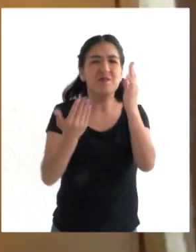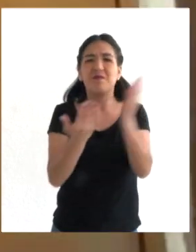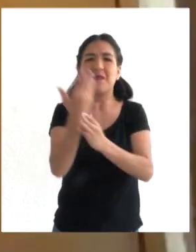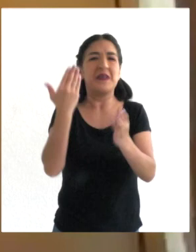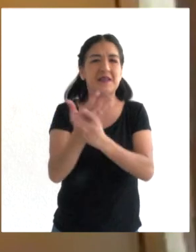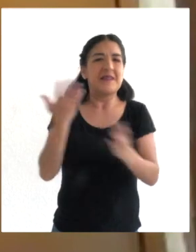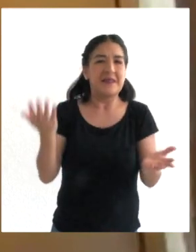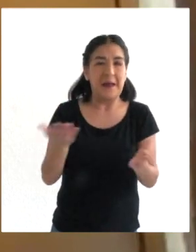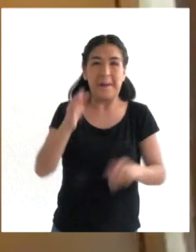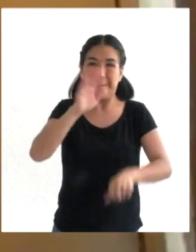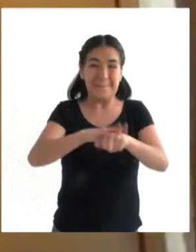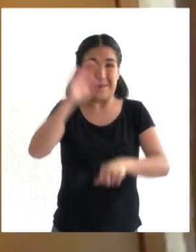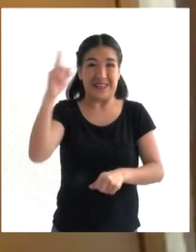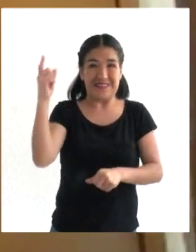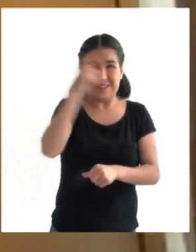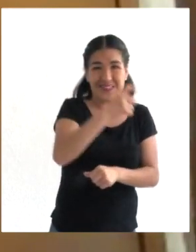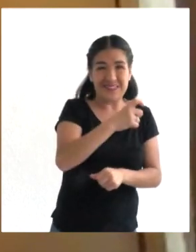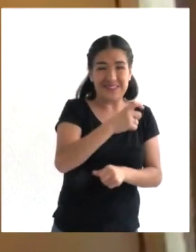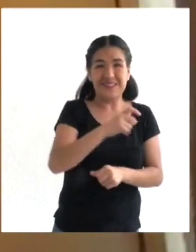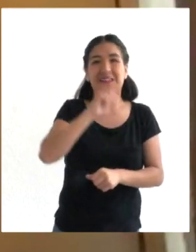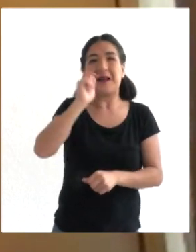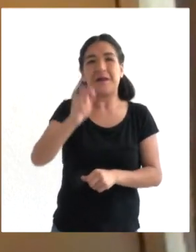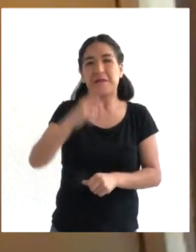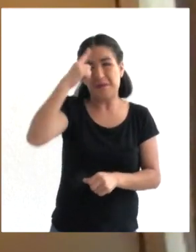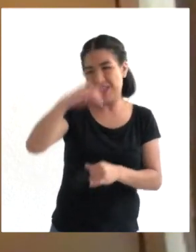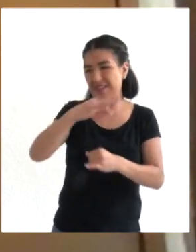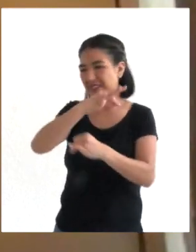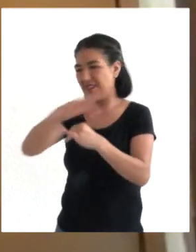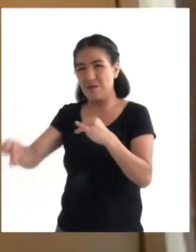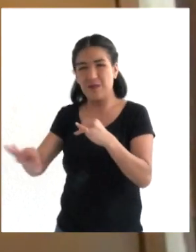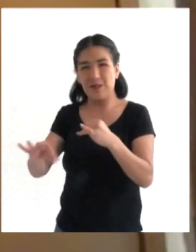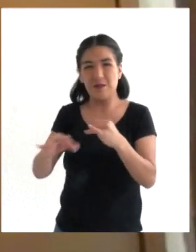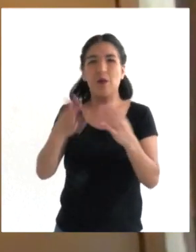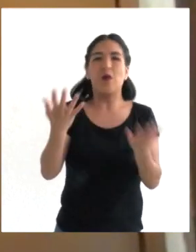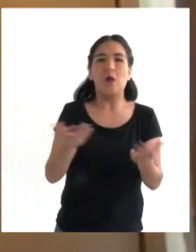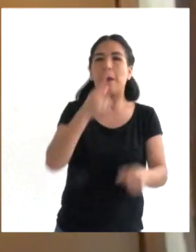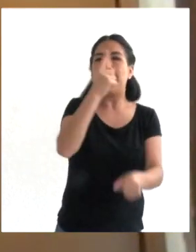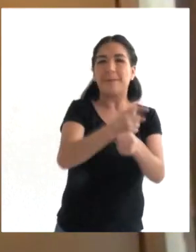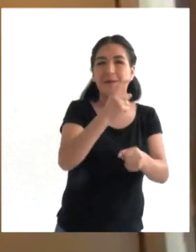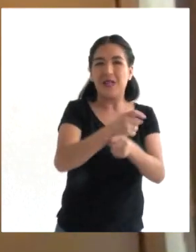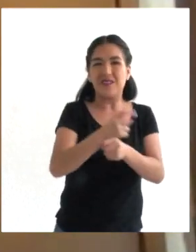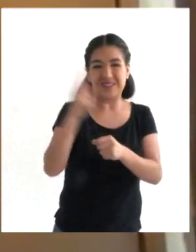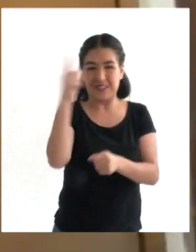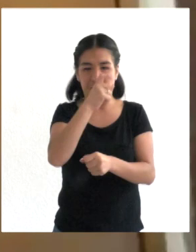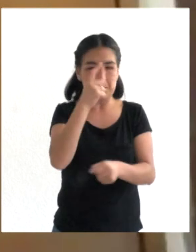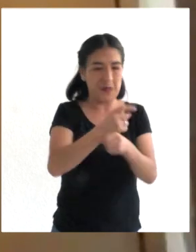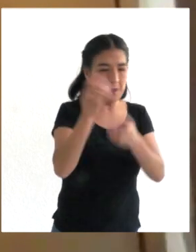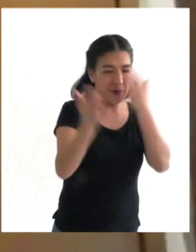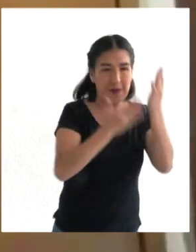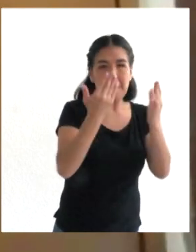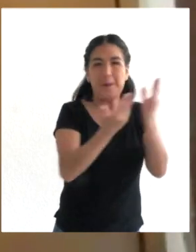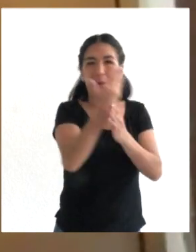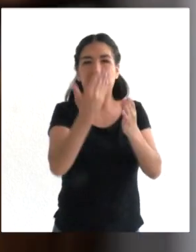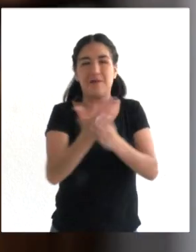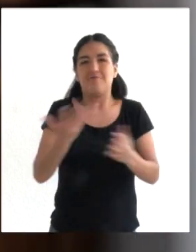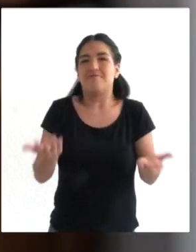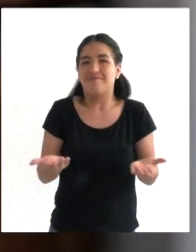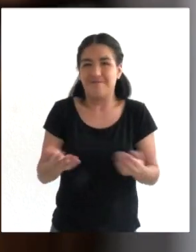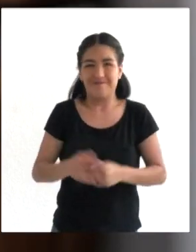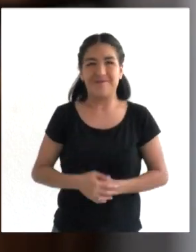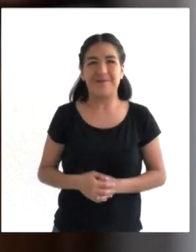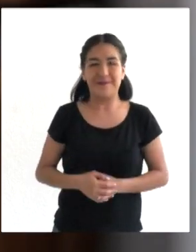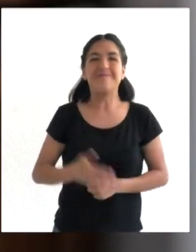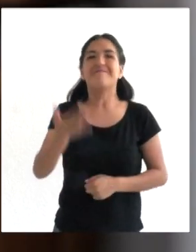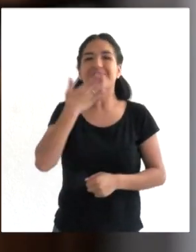¿Lo más difícil lo dejo para lo último o es lo primero que estudio en la mañana? Qué